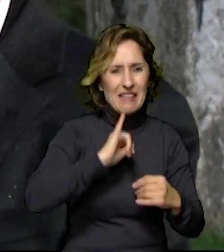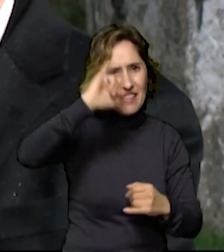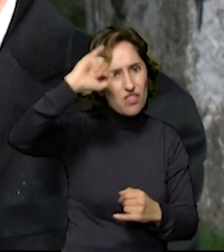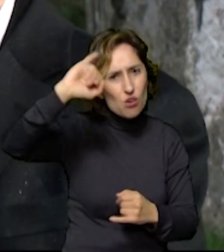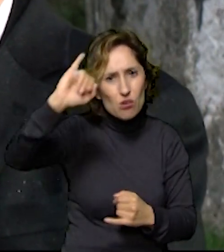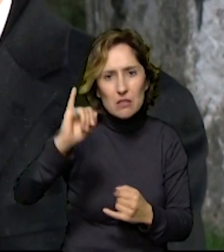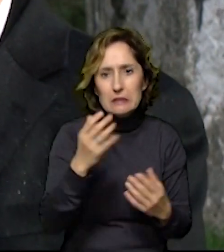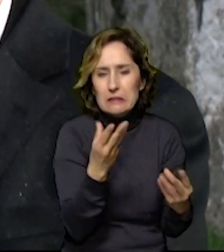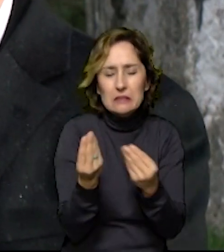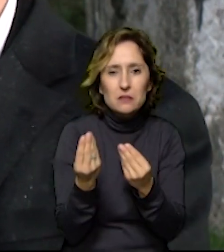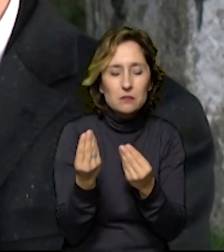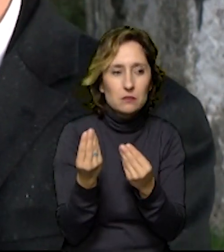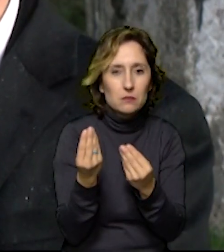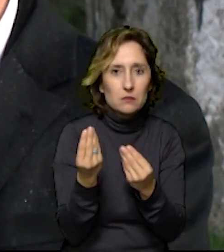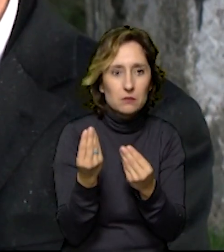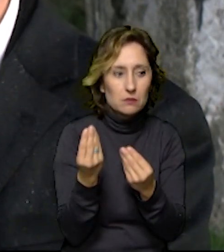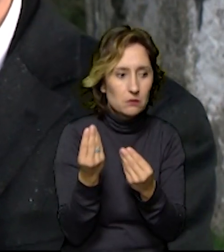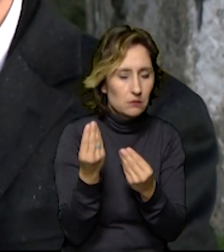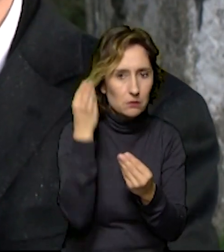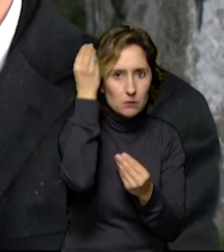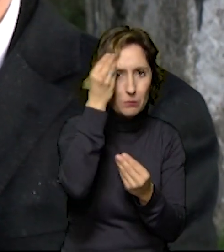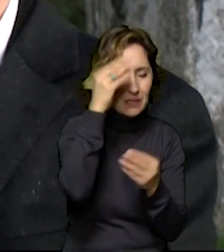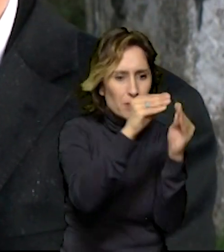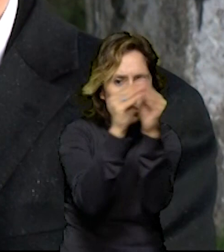ideológico. ¿Por qué tenemos que pensar todos igual?